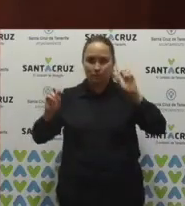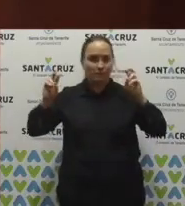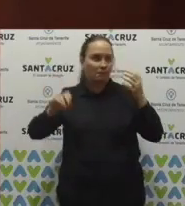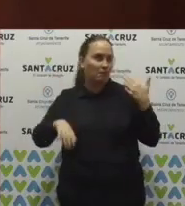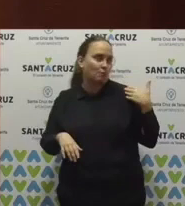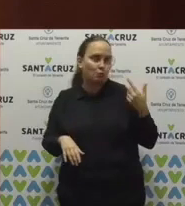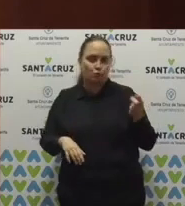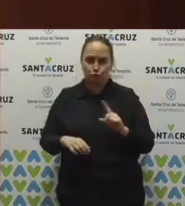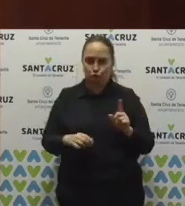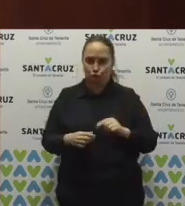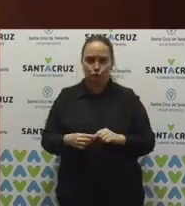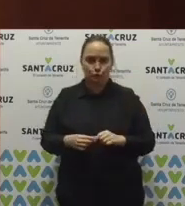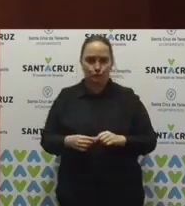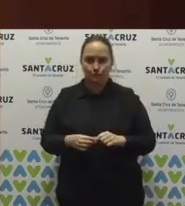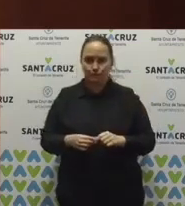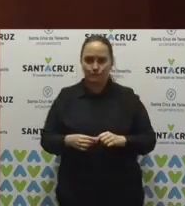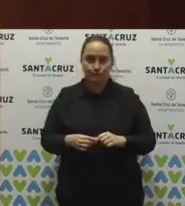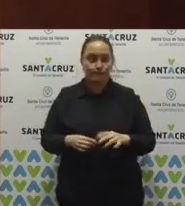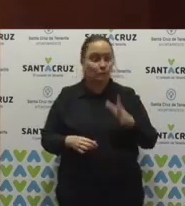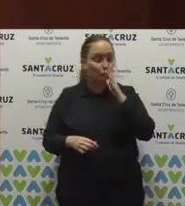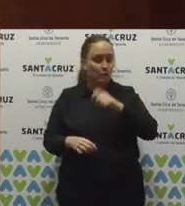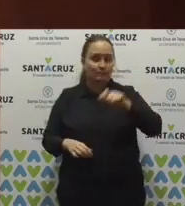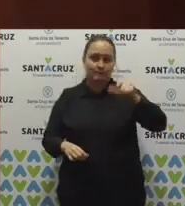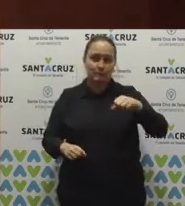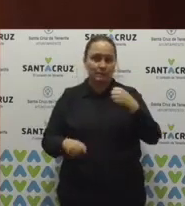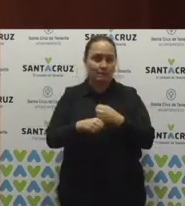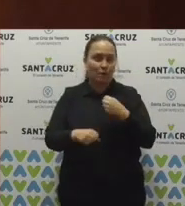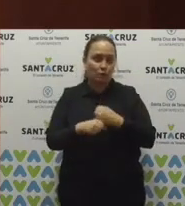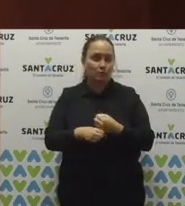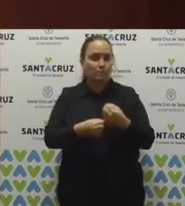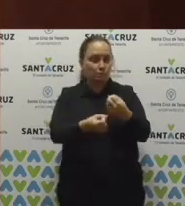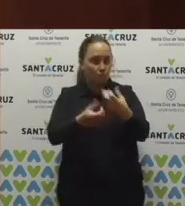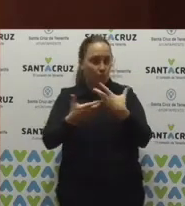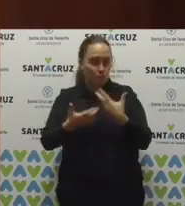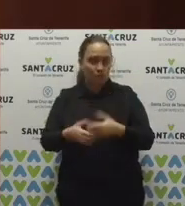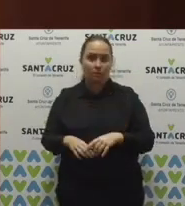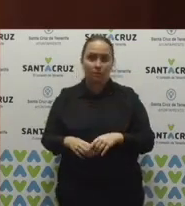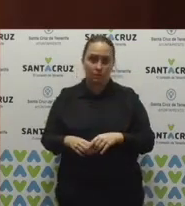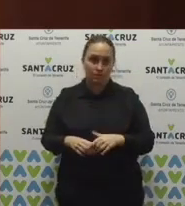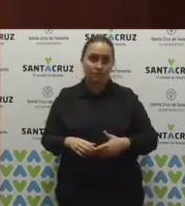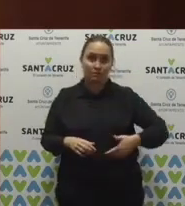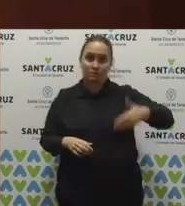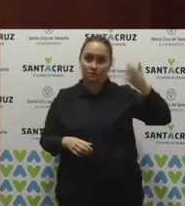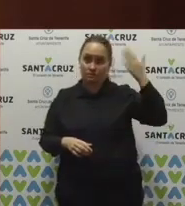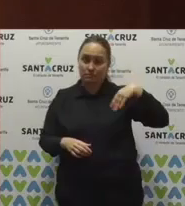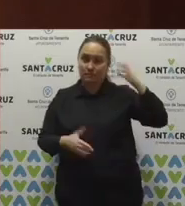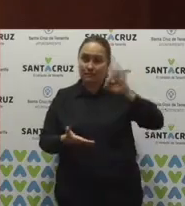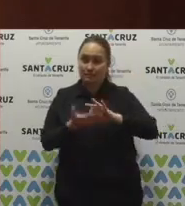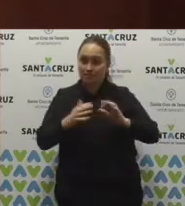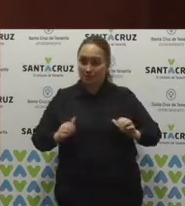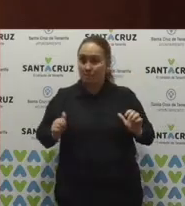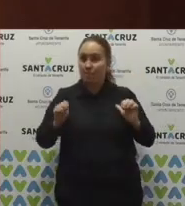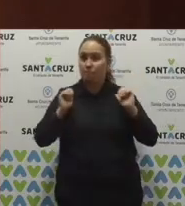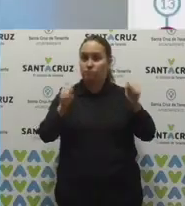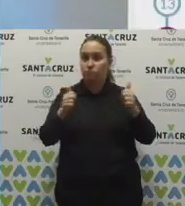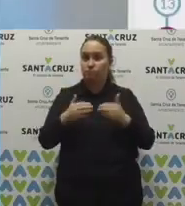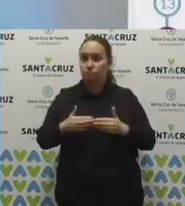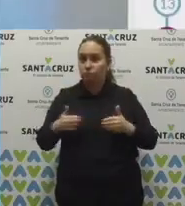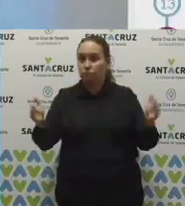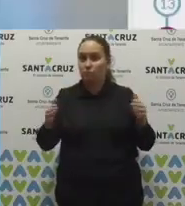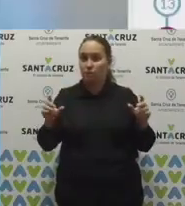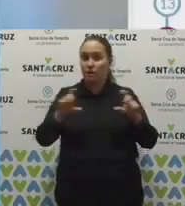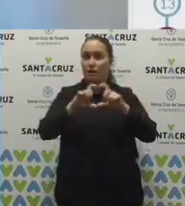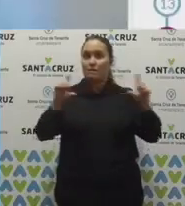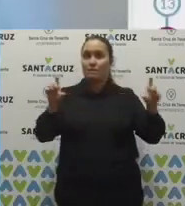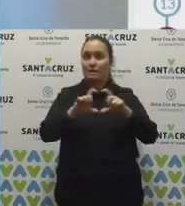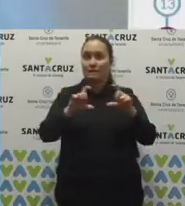ya que los trabajadores me señalan que desde que comenzó a prestar el servicio en la empresa en la